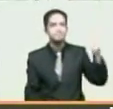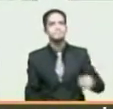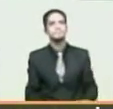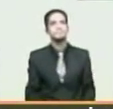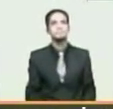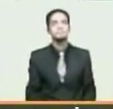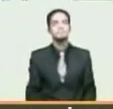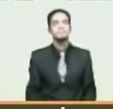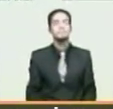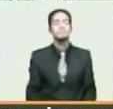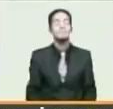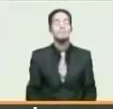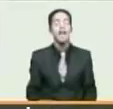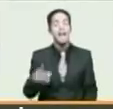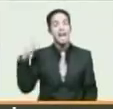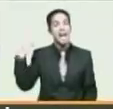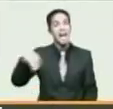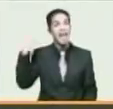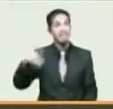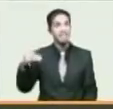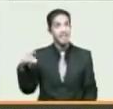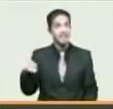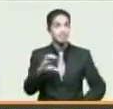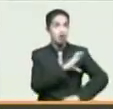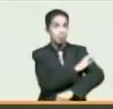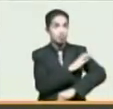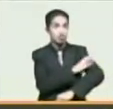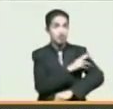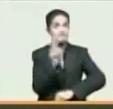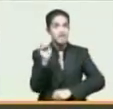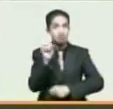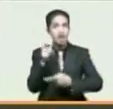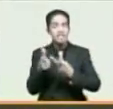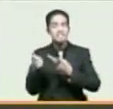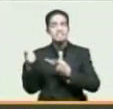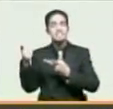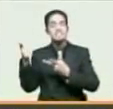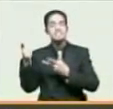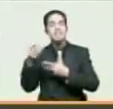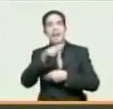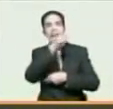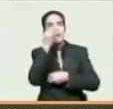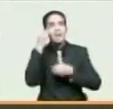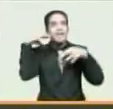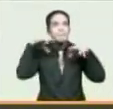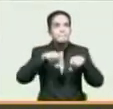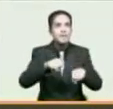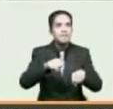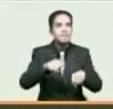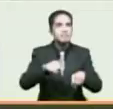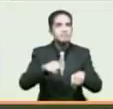derecha venezolana y el imperialismo norteamericano,